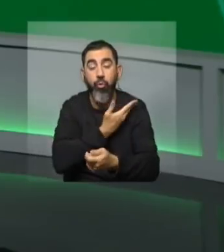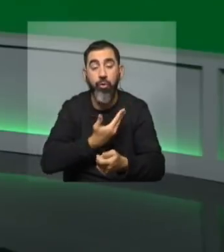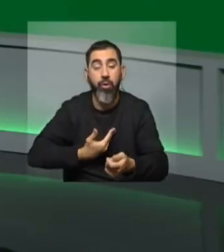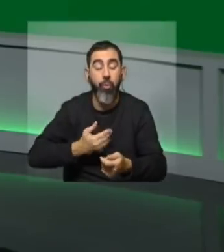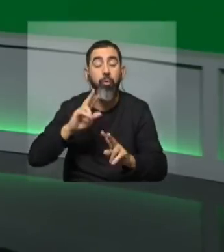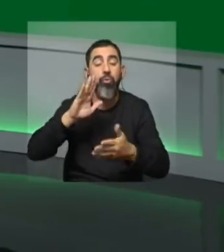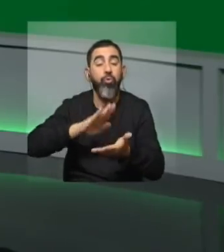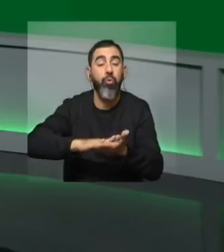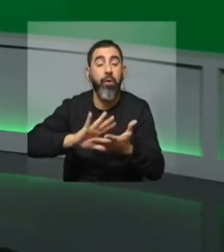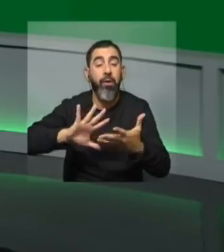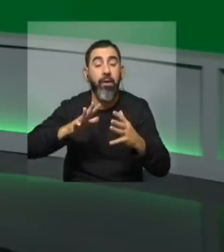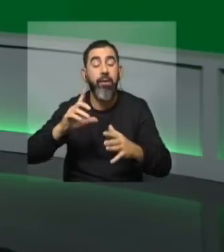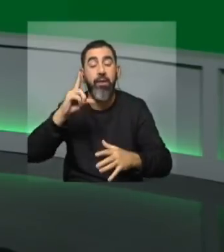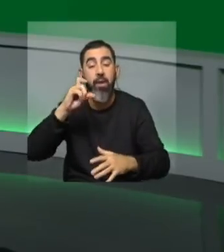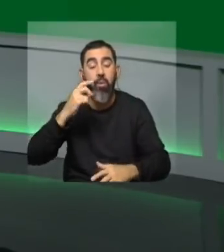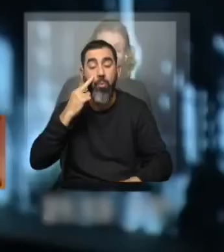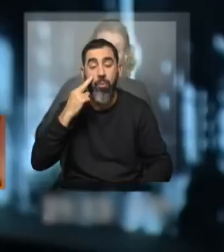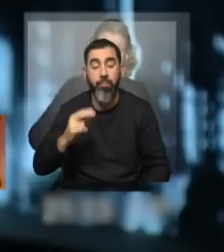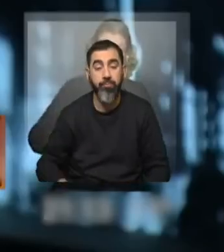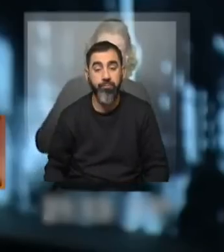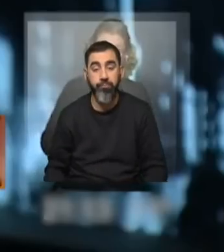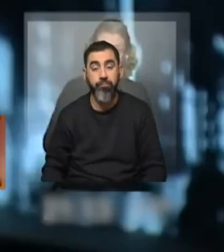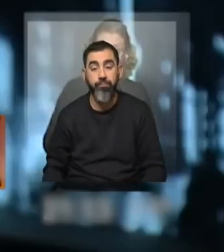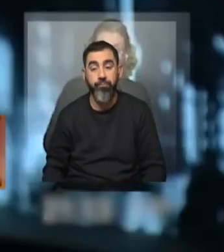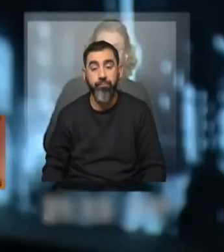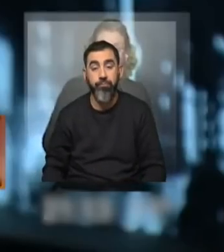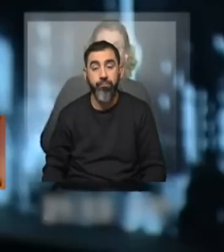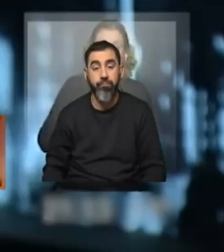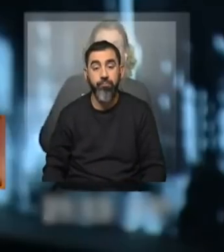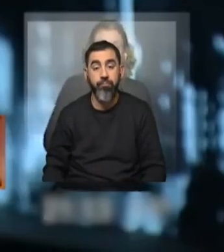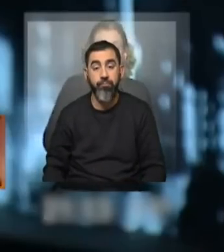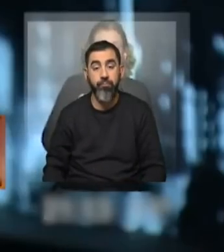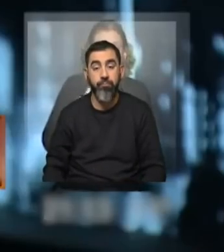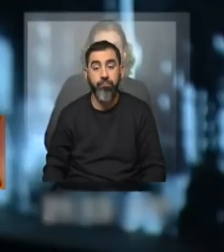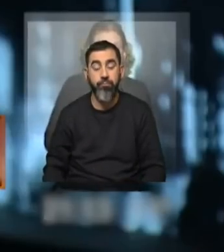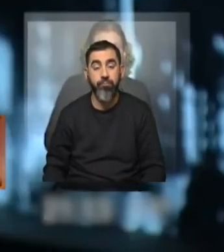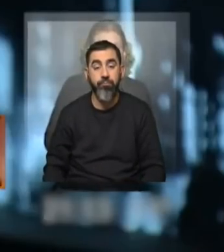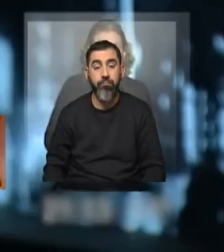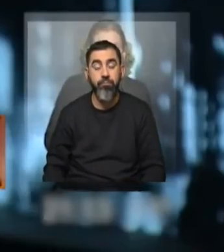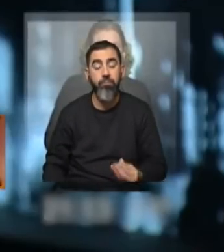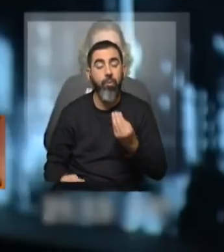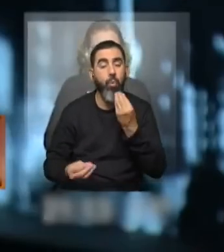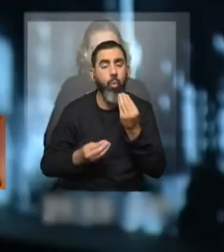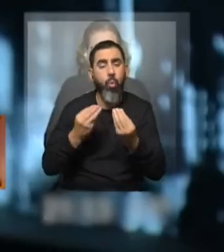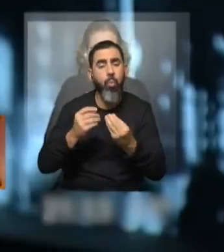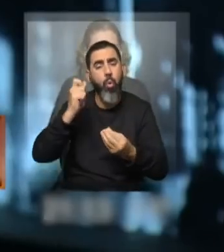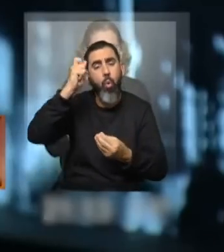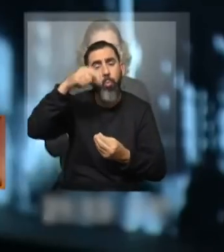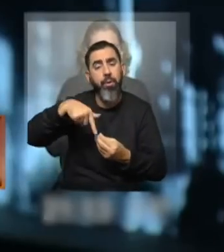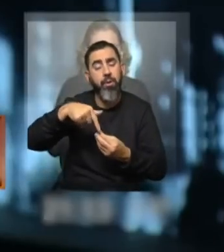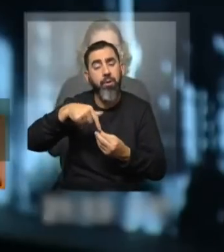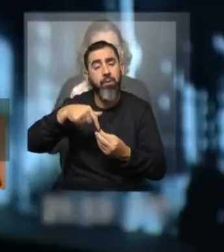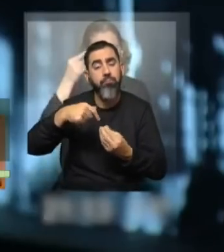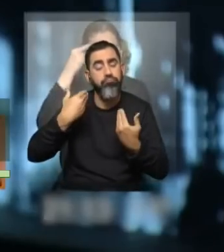justamente ante esta crisis hídrica. La otra es ya cómo consideran que es la